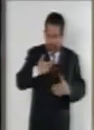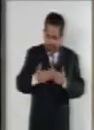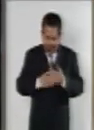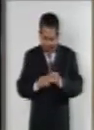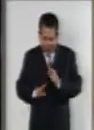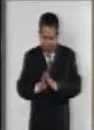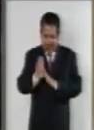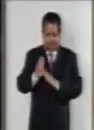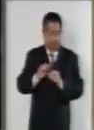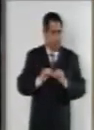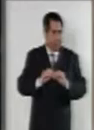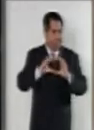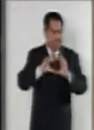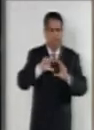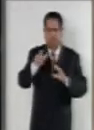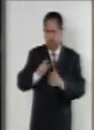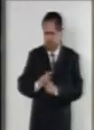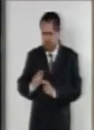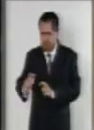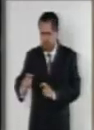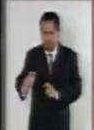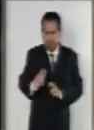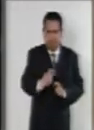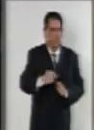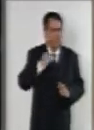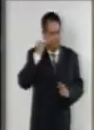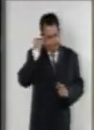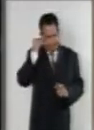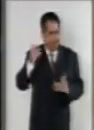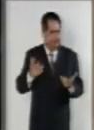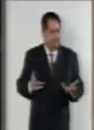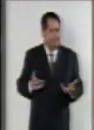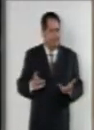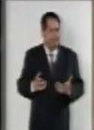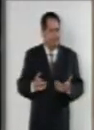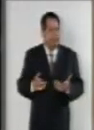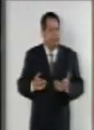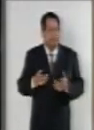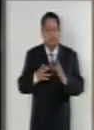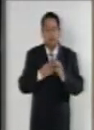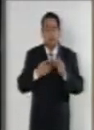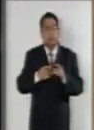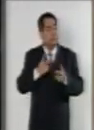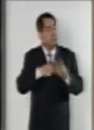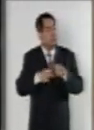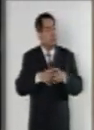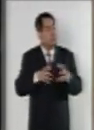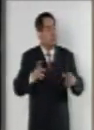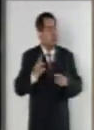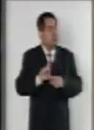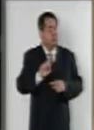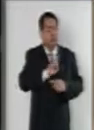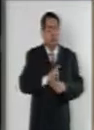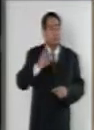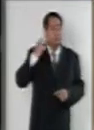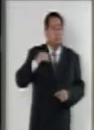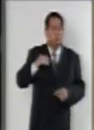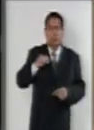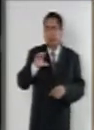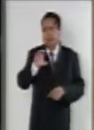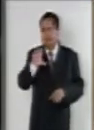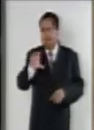luego repartir. En esa hipótesis, pues se han creado desde Salinas para